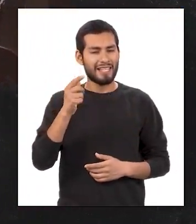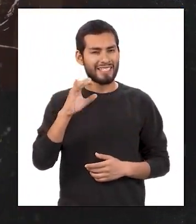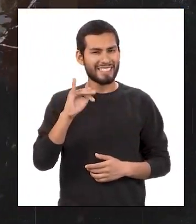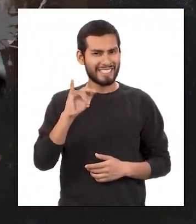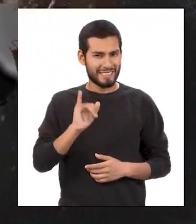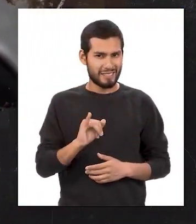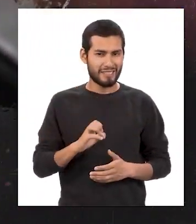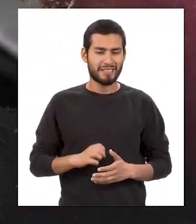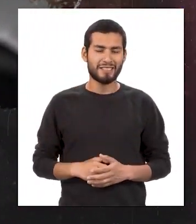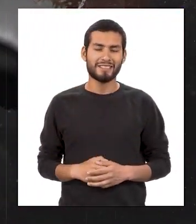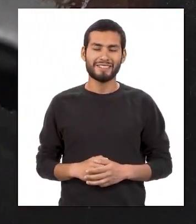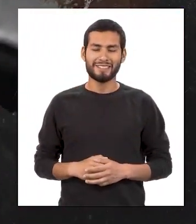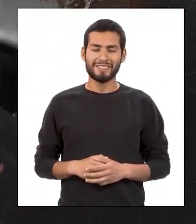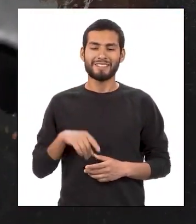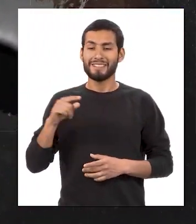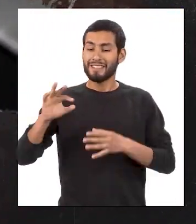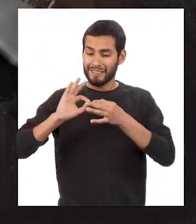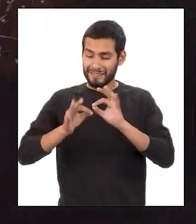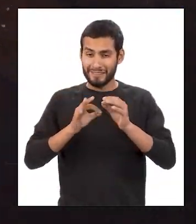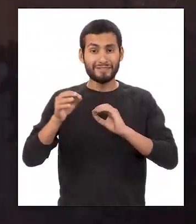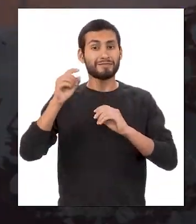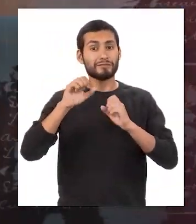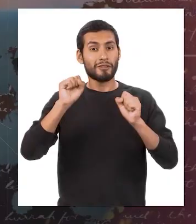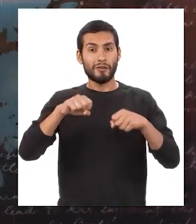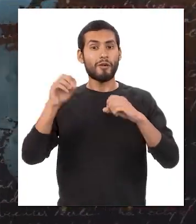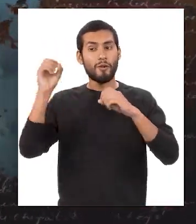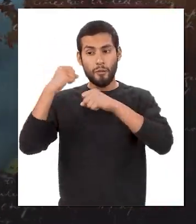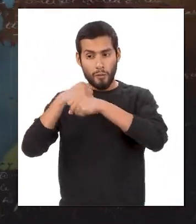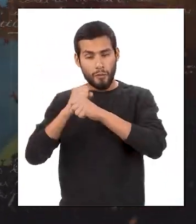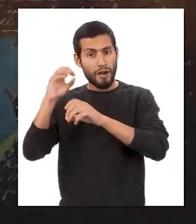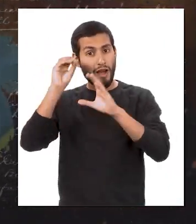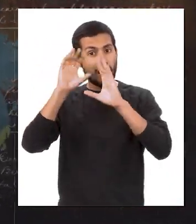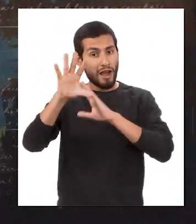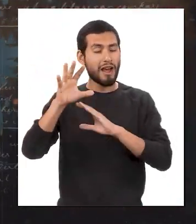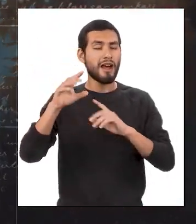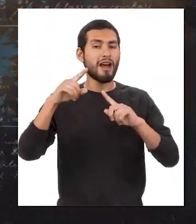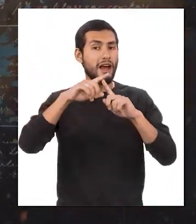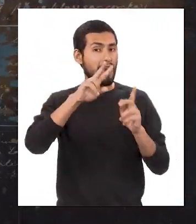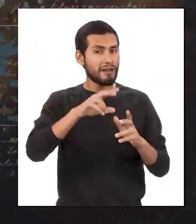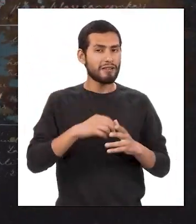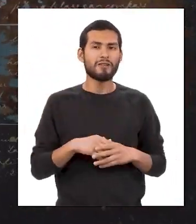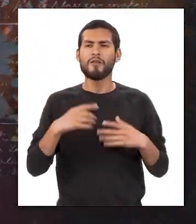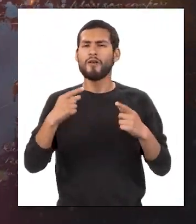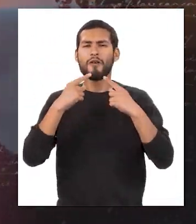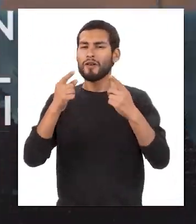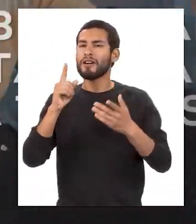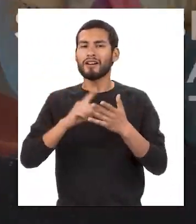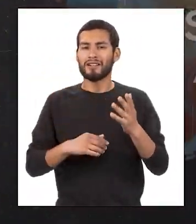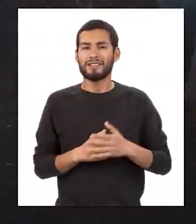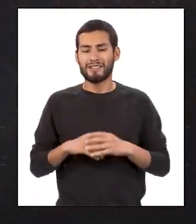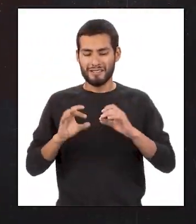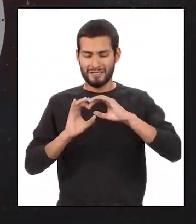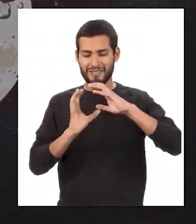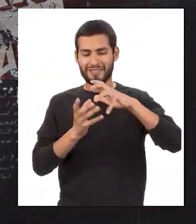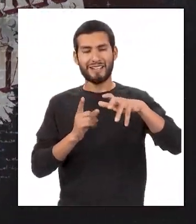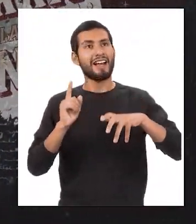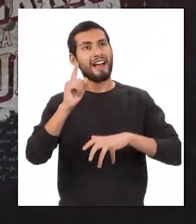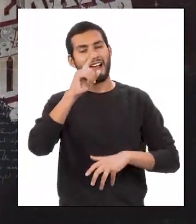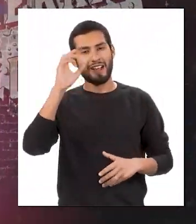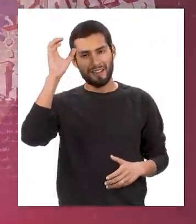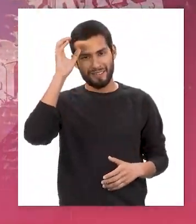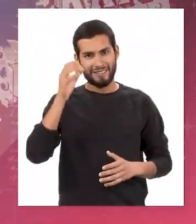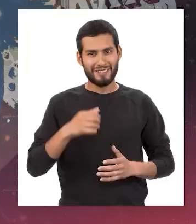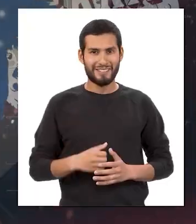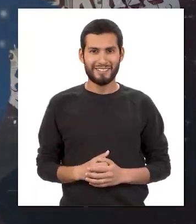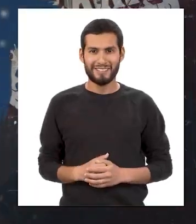Christie. Sus obras han sido adaptadas al cine y la televisión, siendo algunas de las más famosas De la Tierra a la